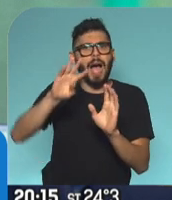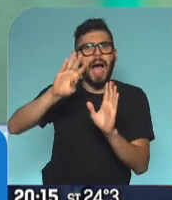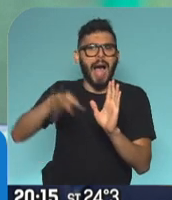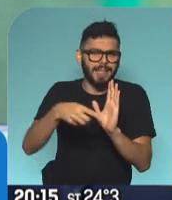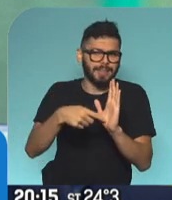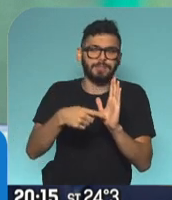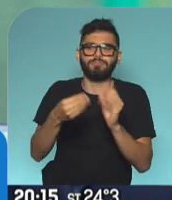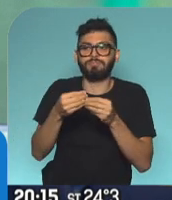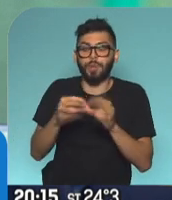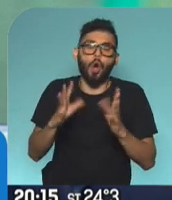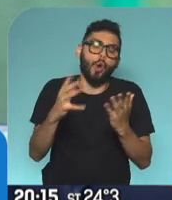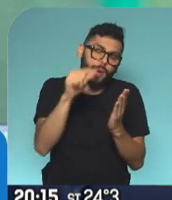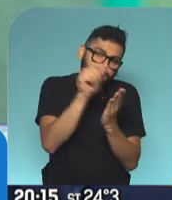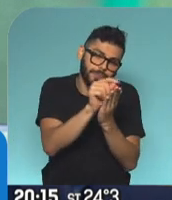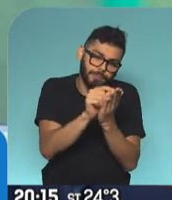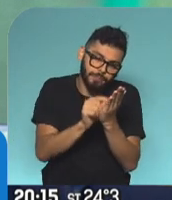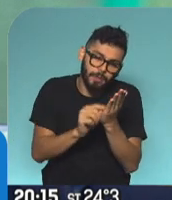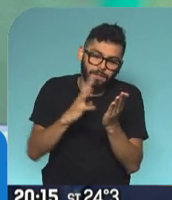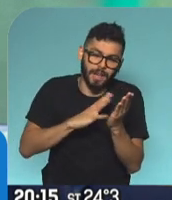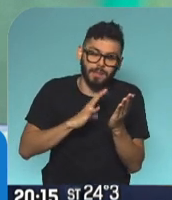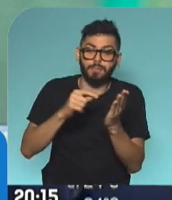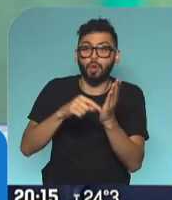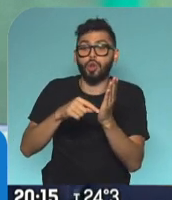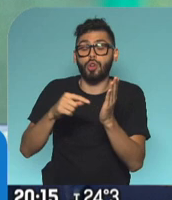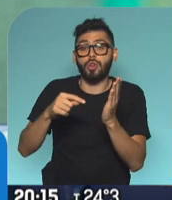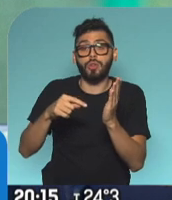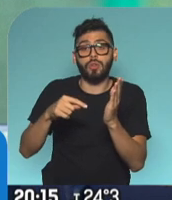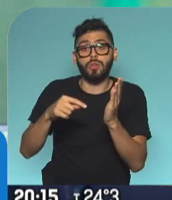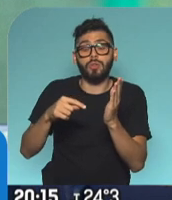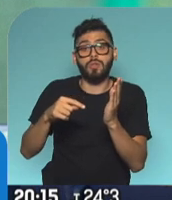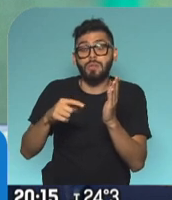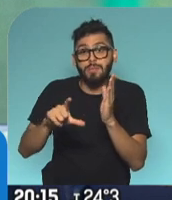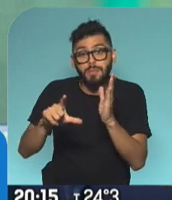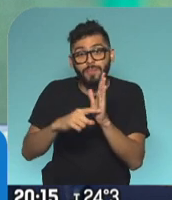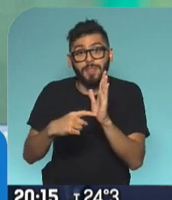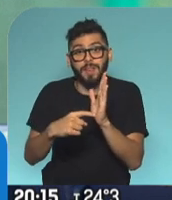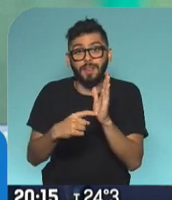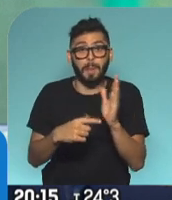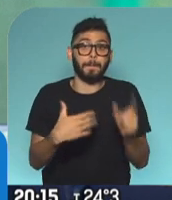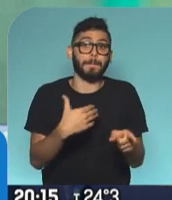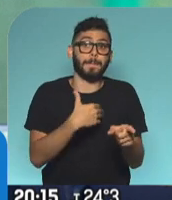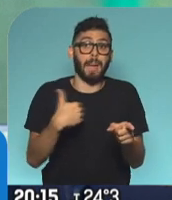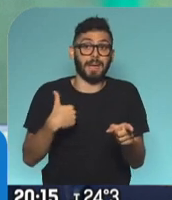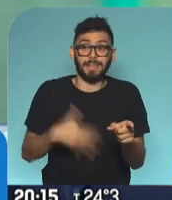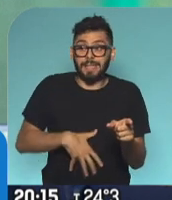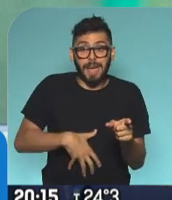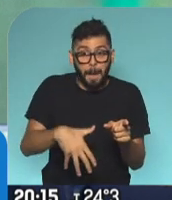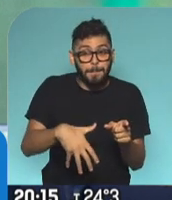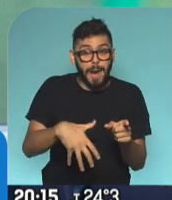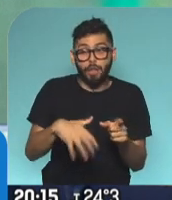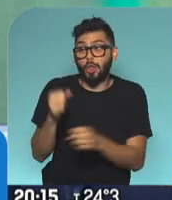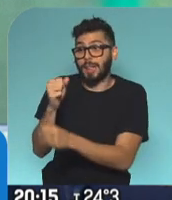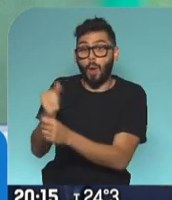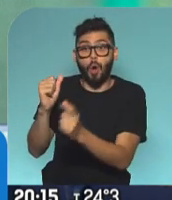obviamente de la reglamentación cuando esté vigente lo que hace es poner en pie de igualdad esas mamás cursando un embarazo que tienen